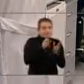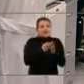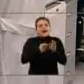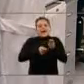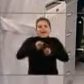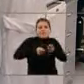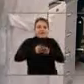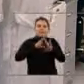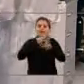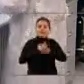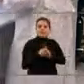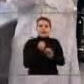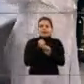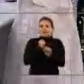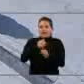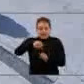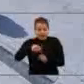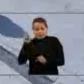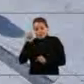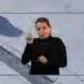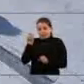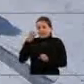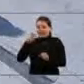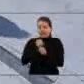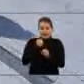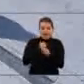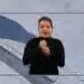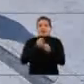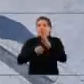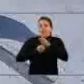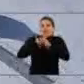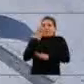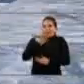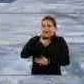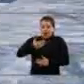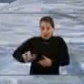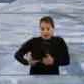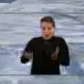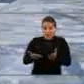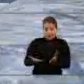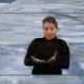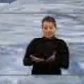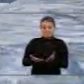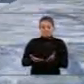Una herramienta que sistematiza un conjunto de políticas públicas innovadoras diseñadas por el actual gobierno.